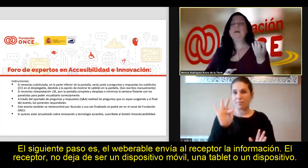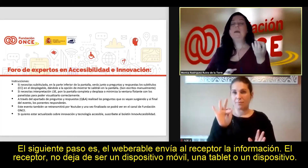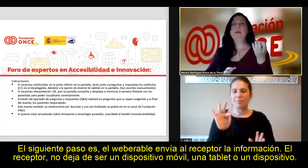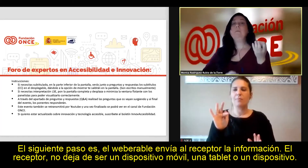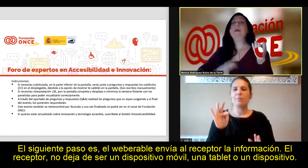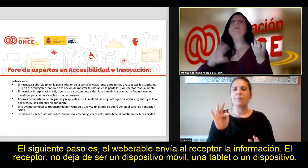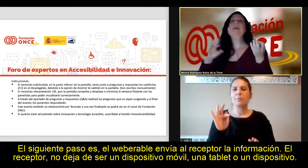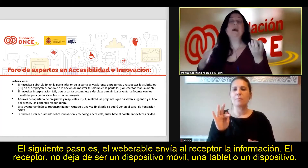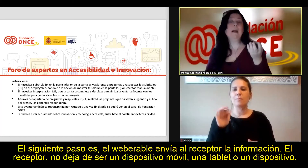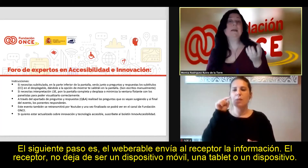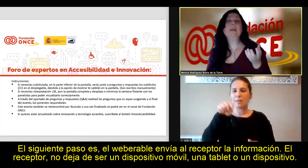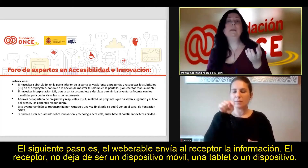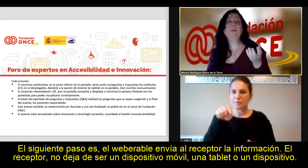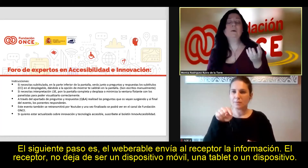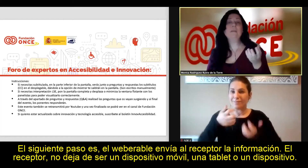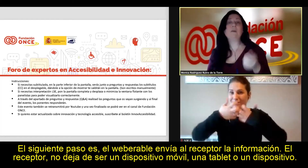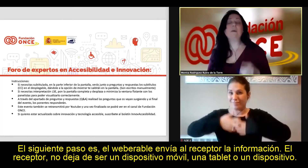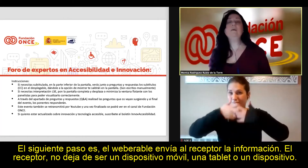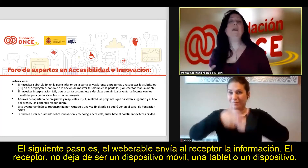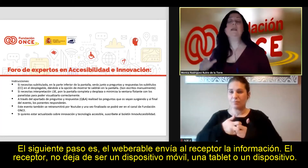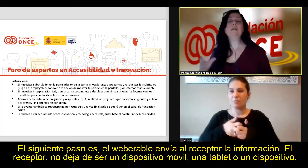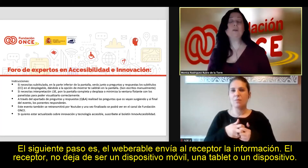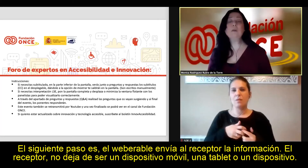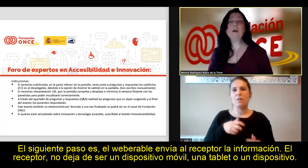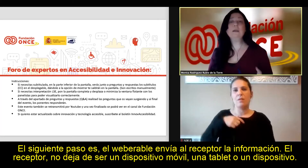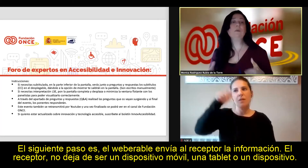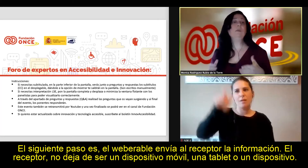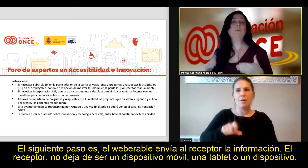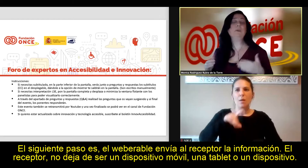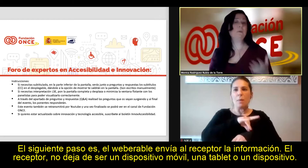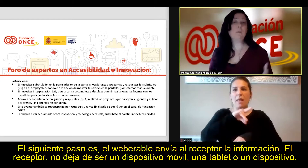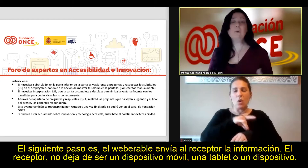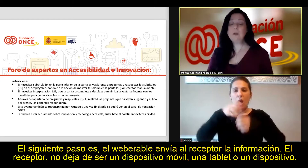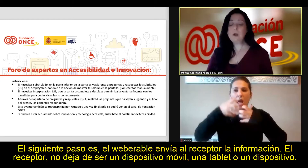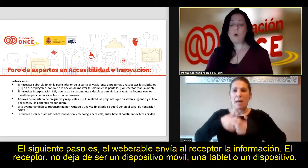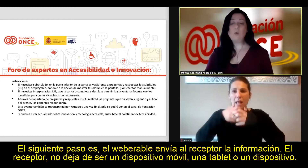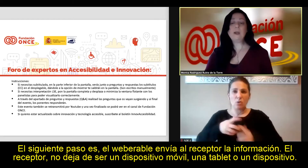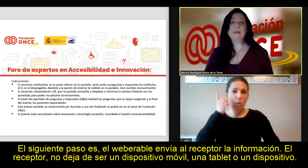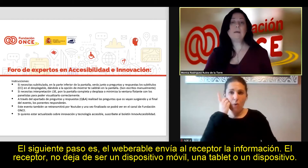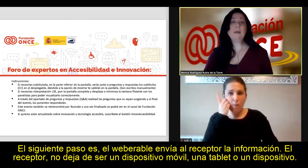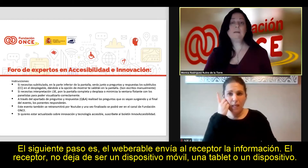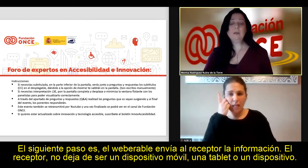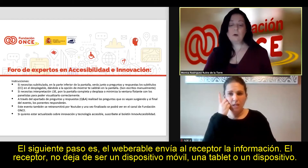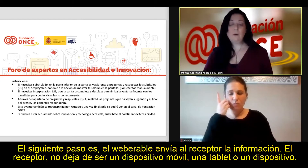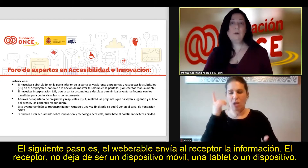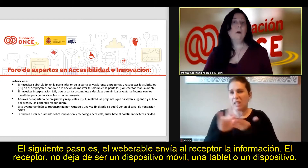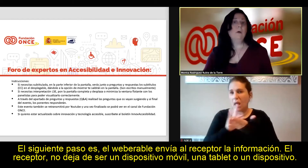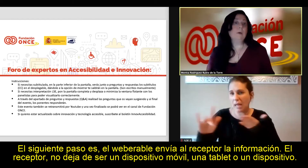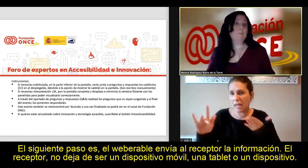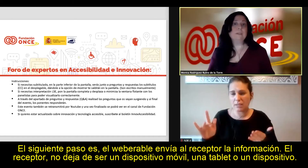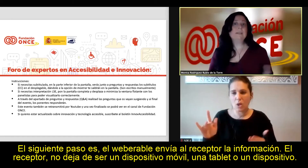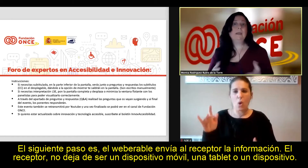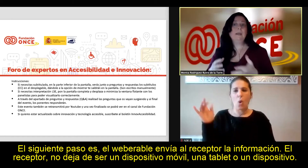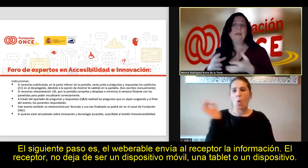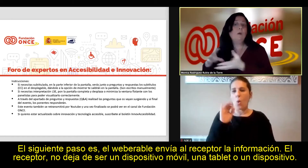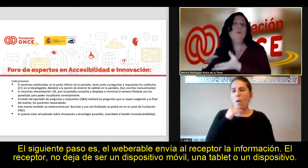wearable envía al receptor la información. El receptor no deja de ser un dispositivo móvil, una tablet o, bueno,